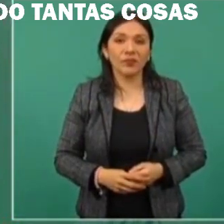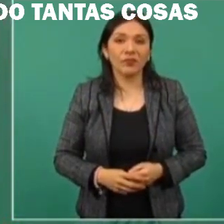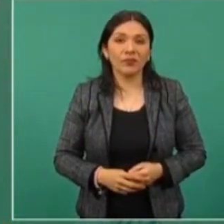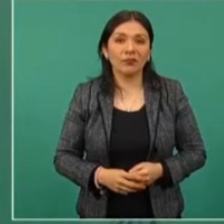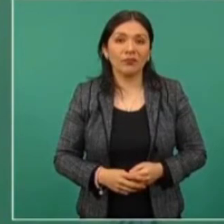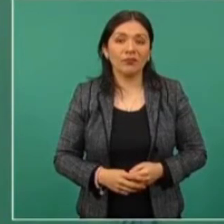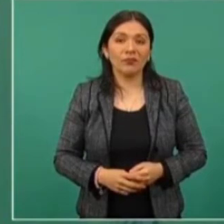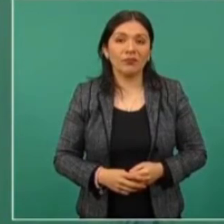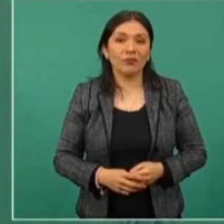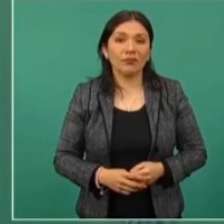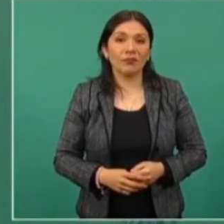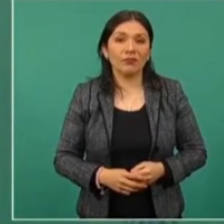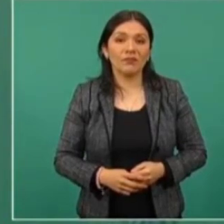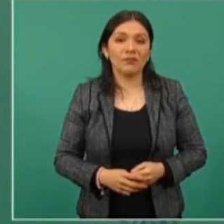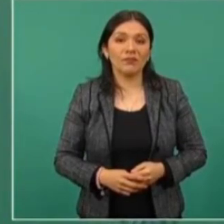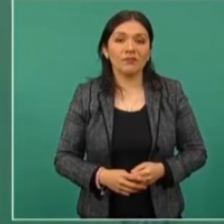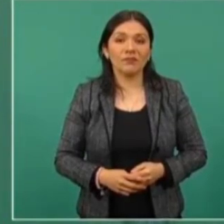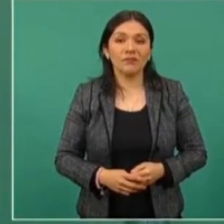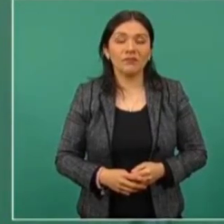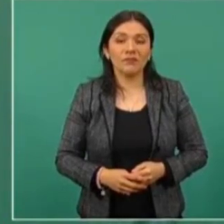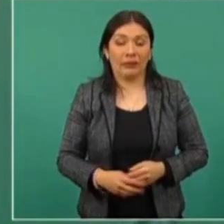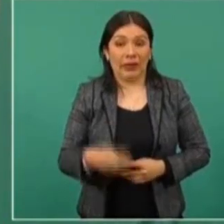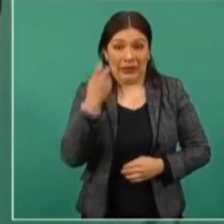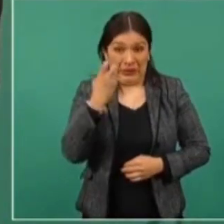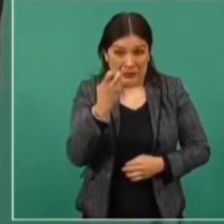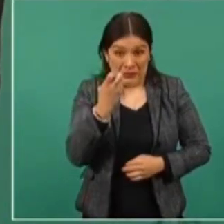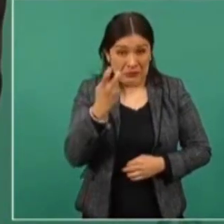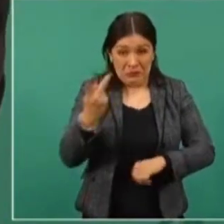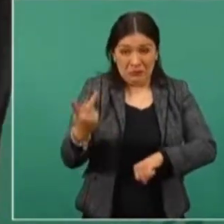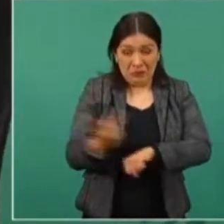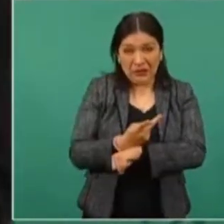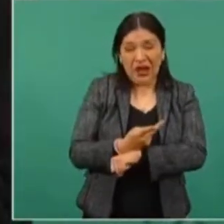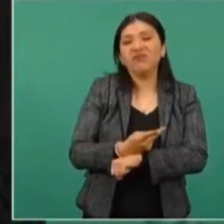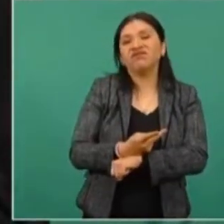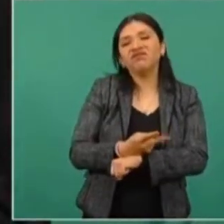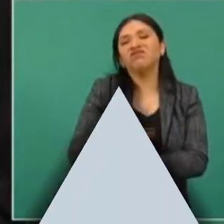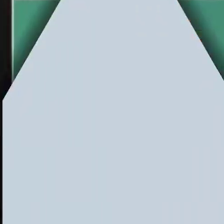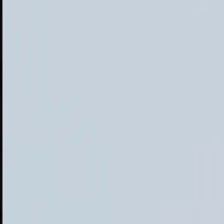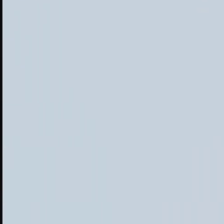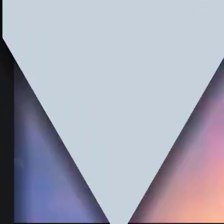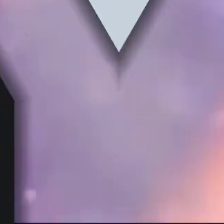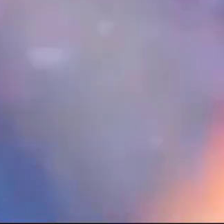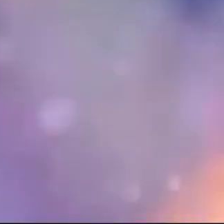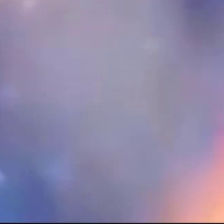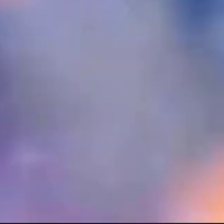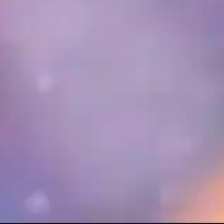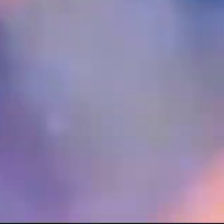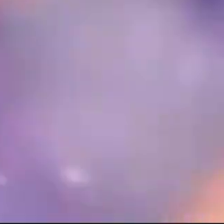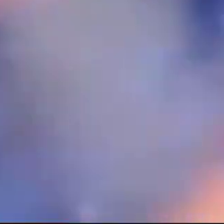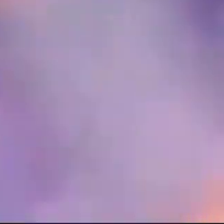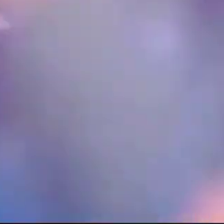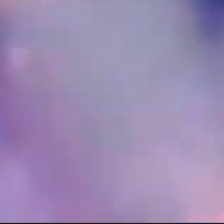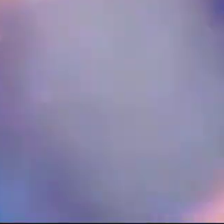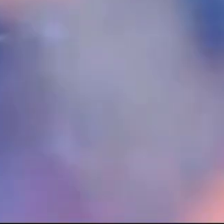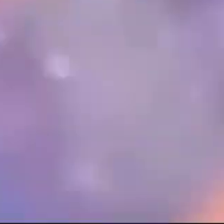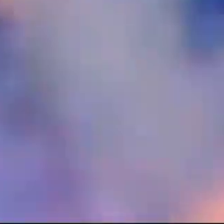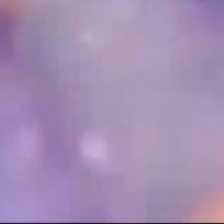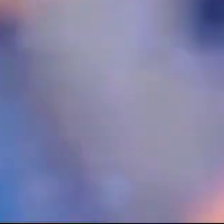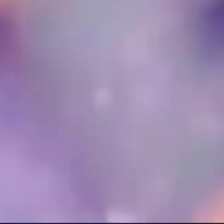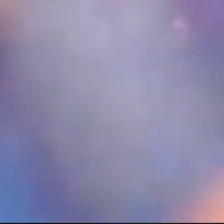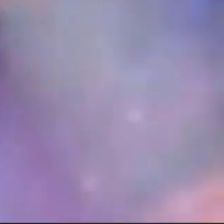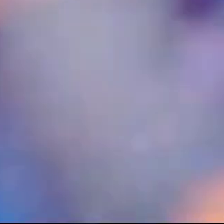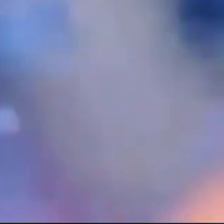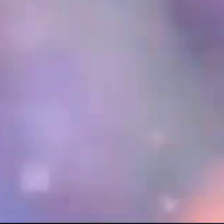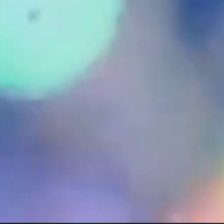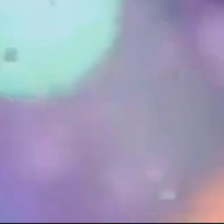pues sería muy evidente de que están violando la Constitución. Bienvenidas,